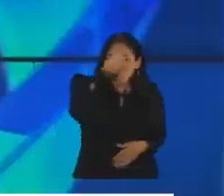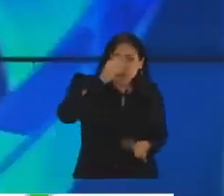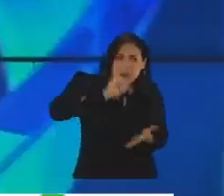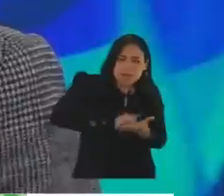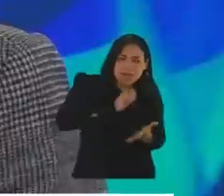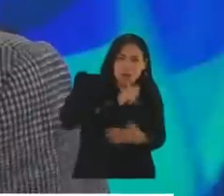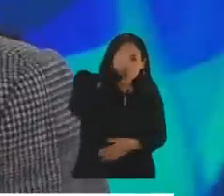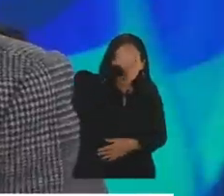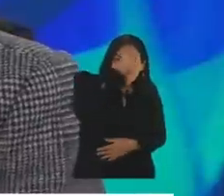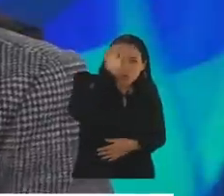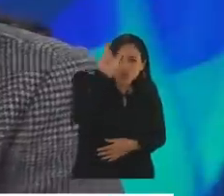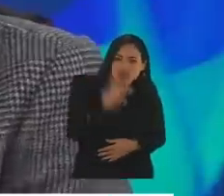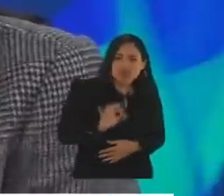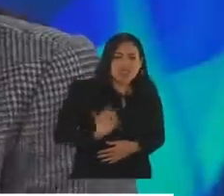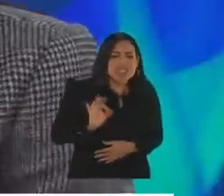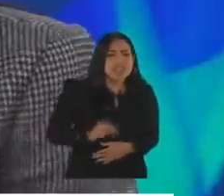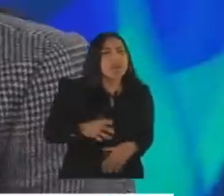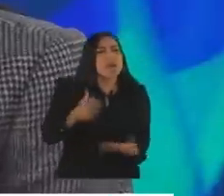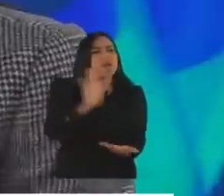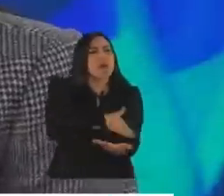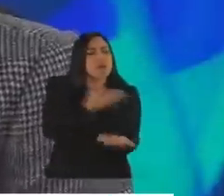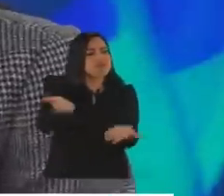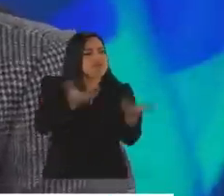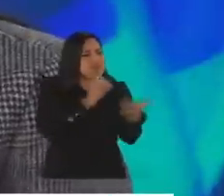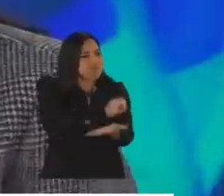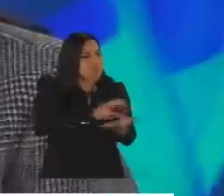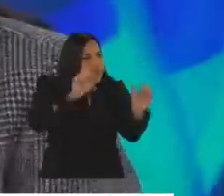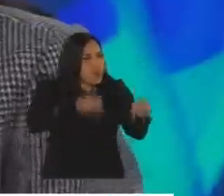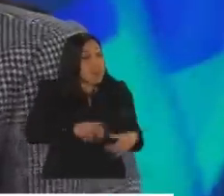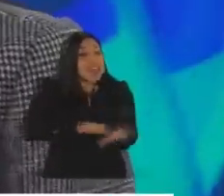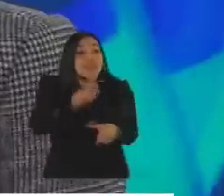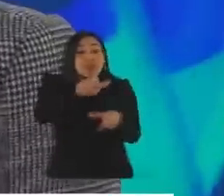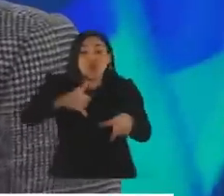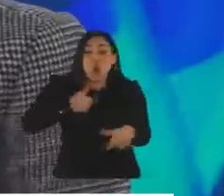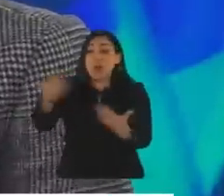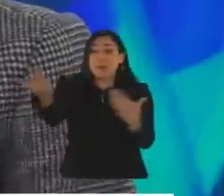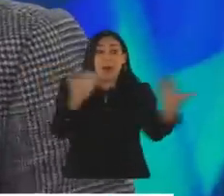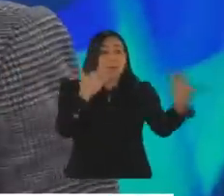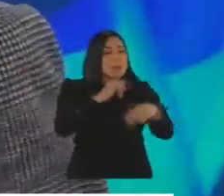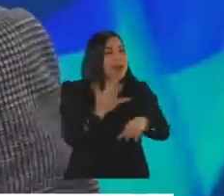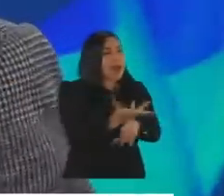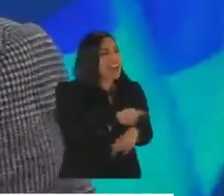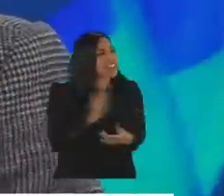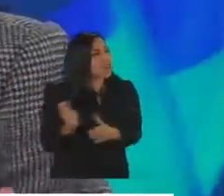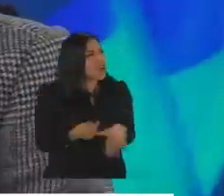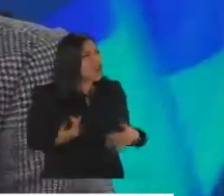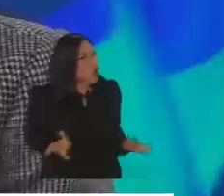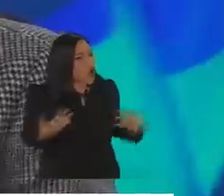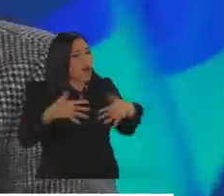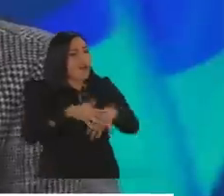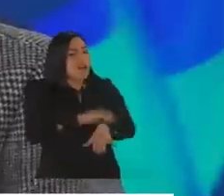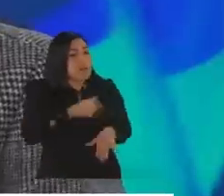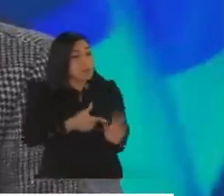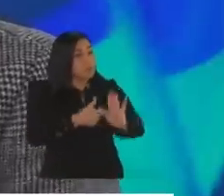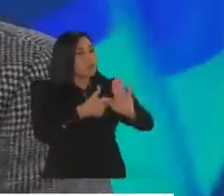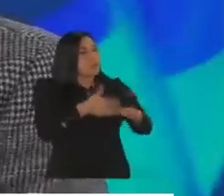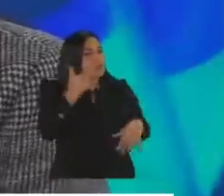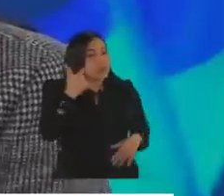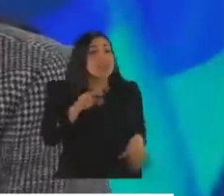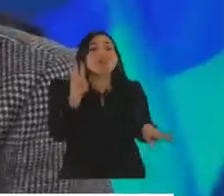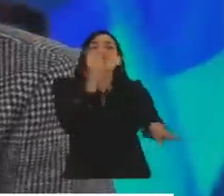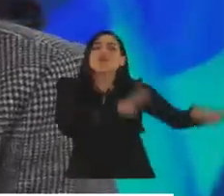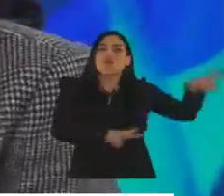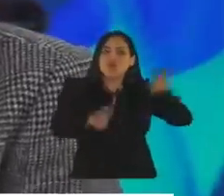es un público diferente. Y eso es captar público nuevo. Entonces todo el mundo dice, ¿qué hace el arte con el golf? Pues vamos a presentar el